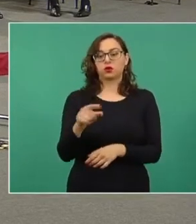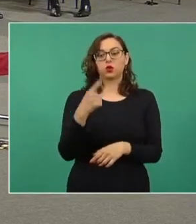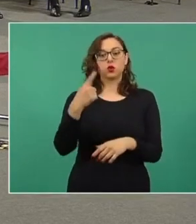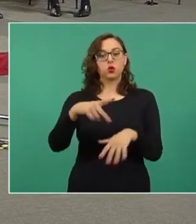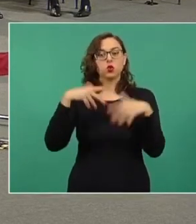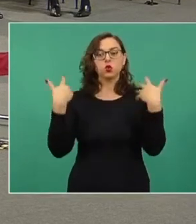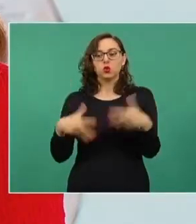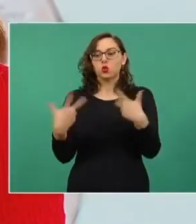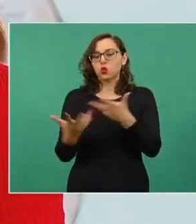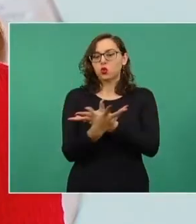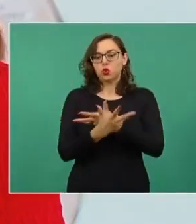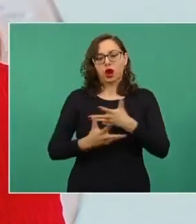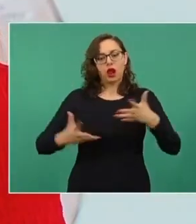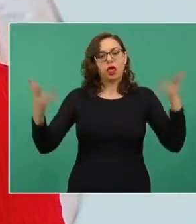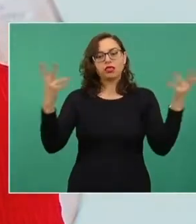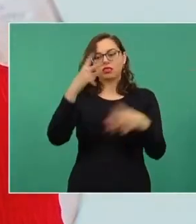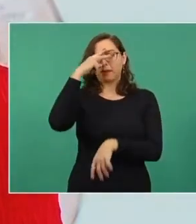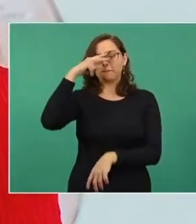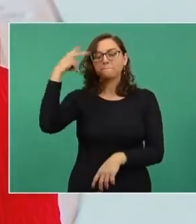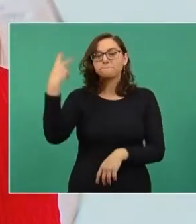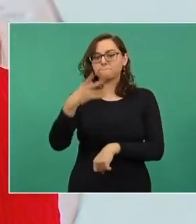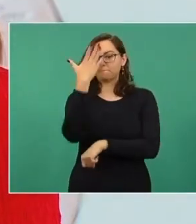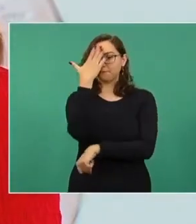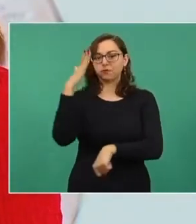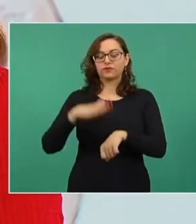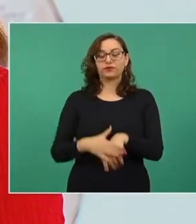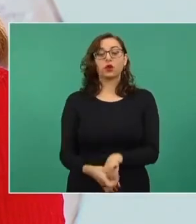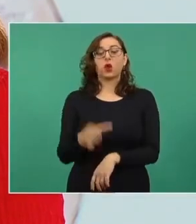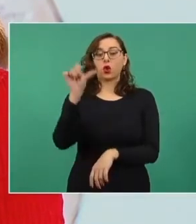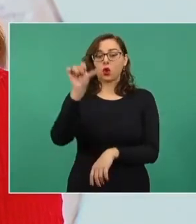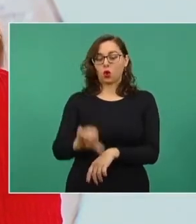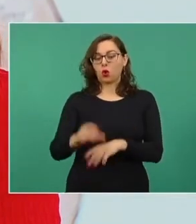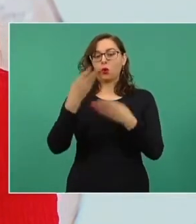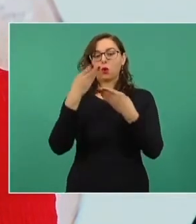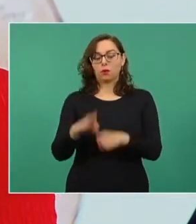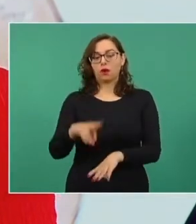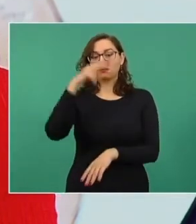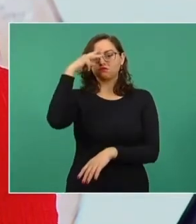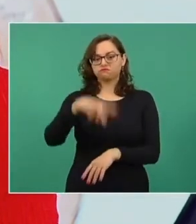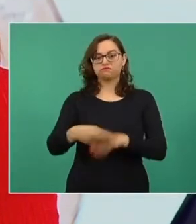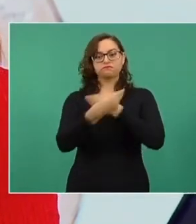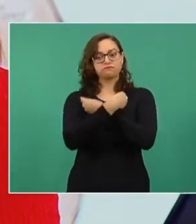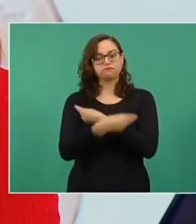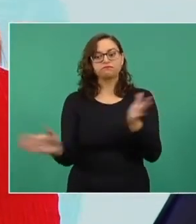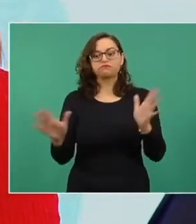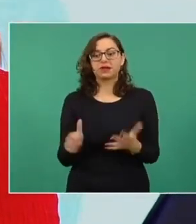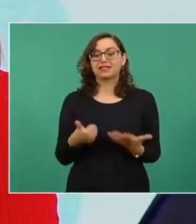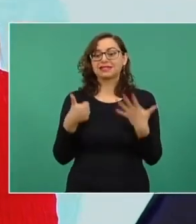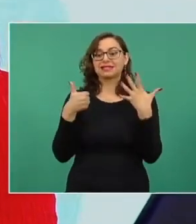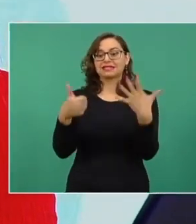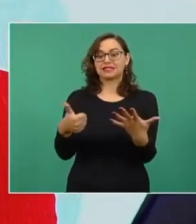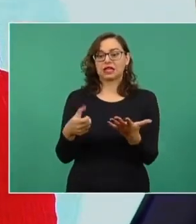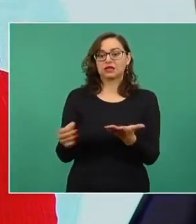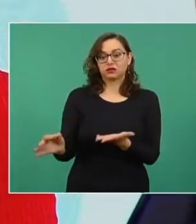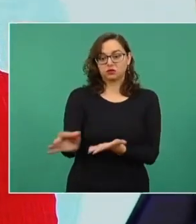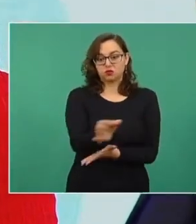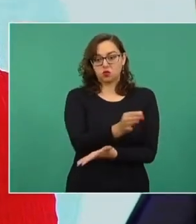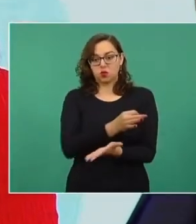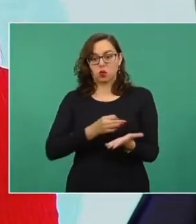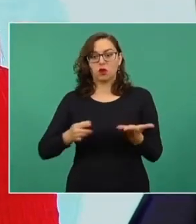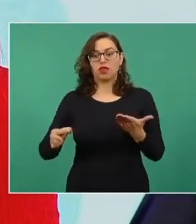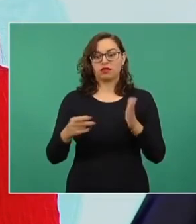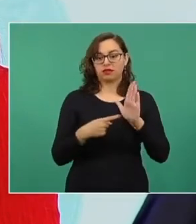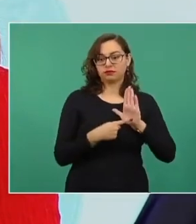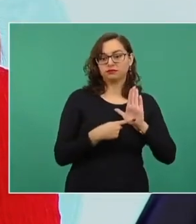de México. Hoy, el Banco de México anunció la puesta en circulación de las 6 monedas cuyas características mencionaré más